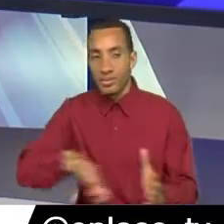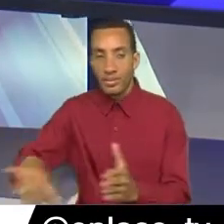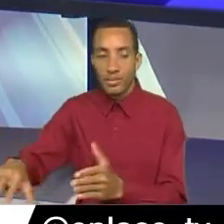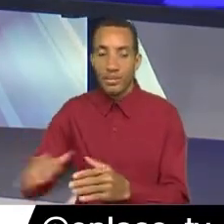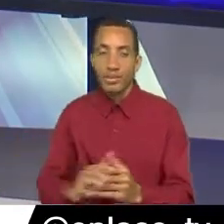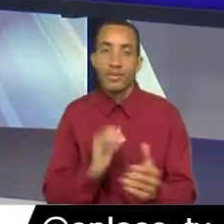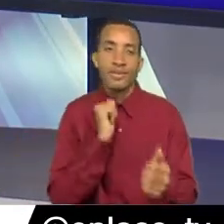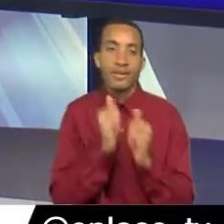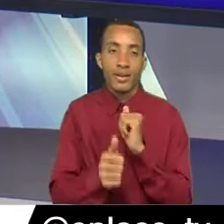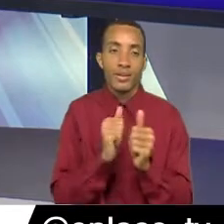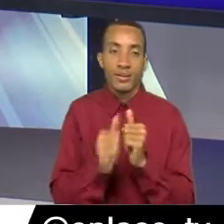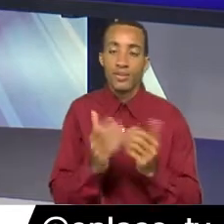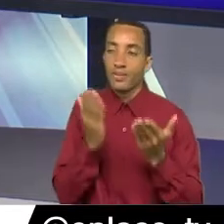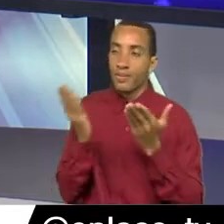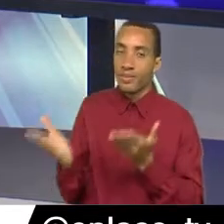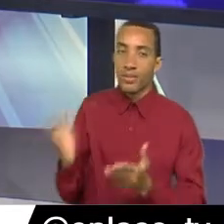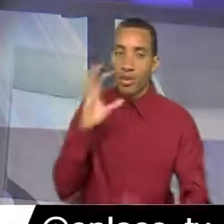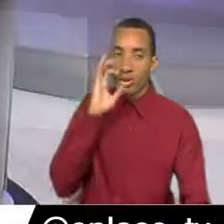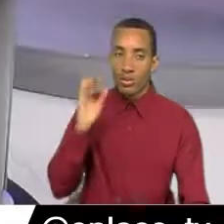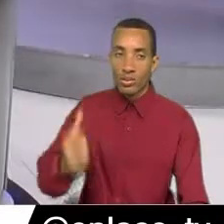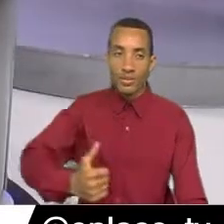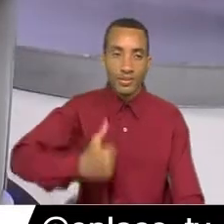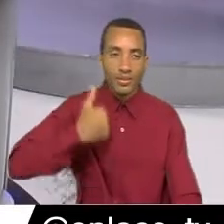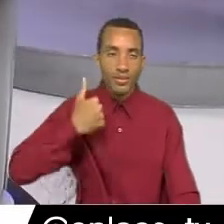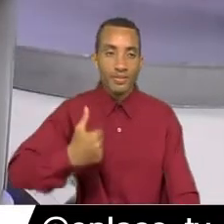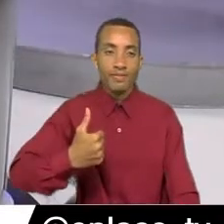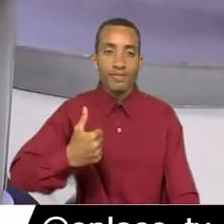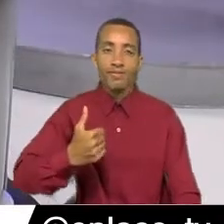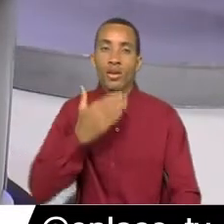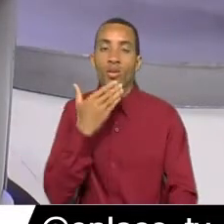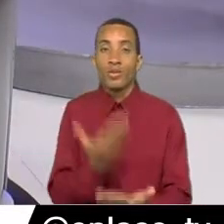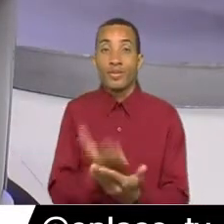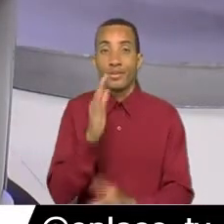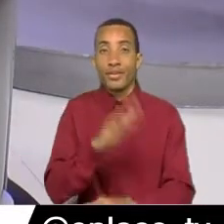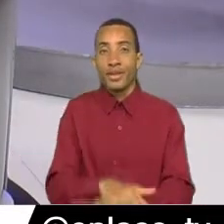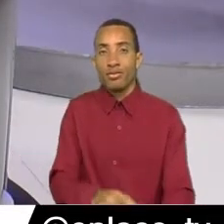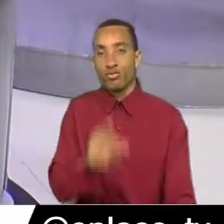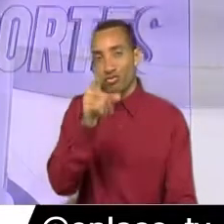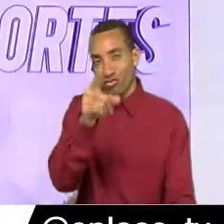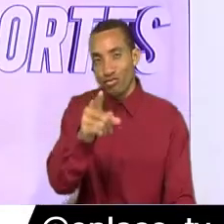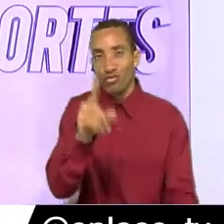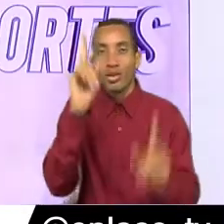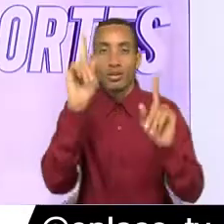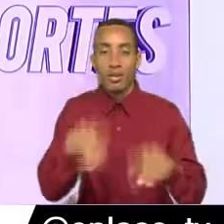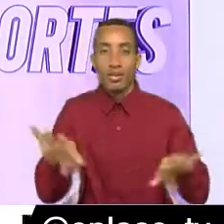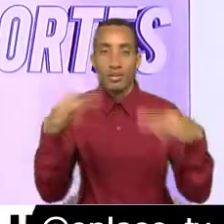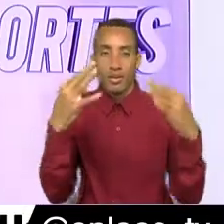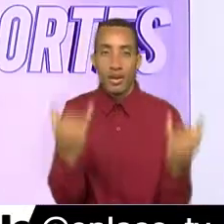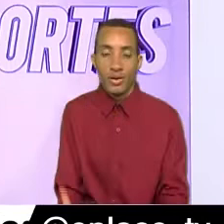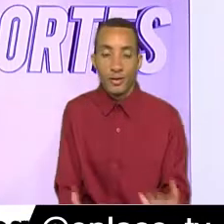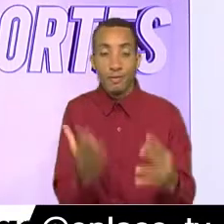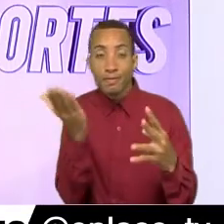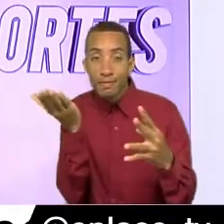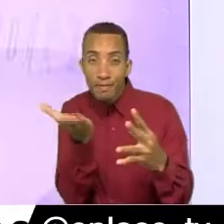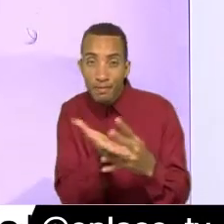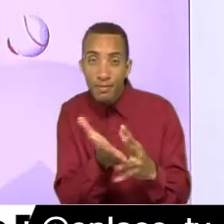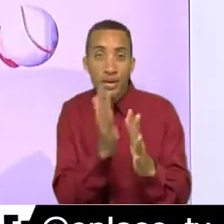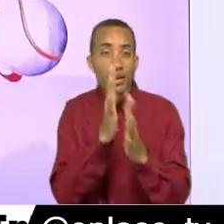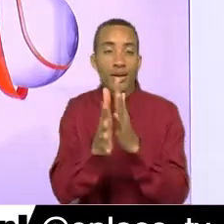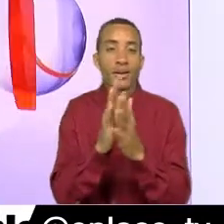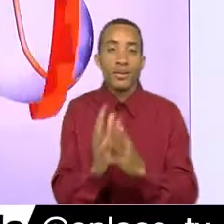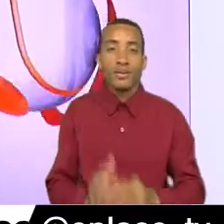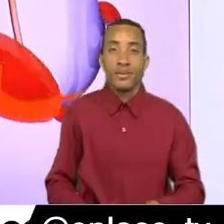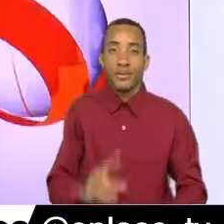Marlon Davidson. Adelante, Marlon, buenas tardes. Gracias, Yanit. Muy buenas tardes. Muy buenas tardes, televidentes. Esperen después de la pausa. El Vallecaucano,